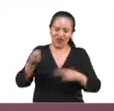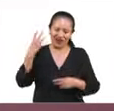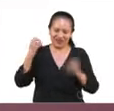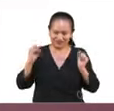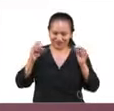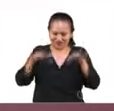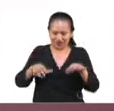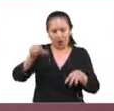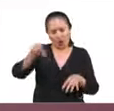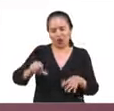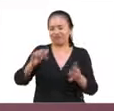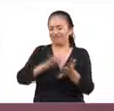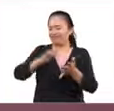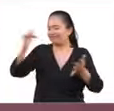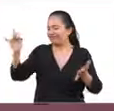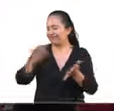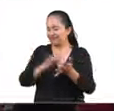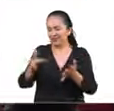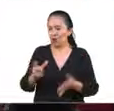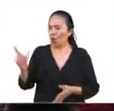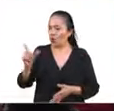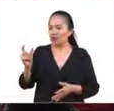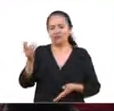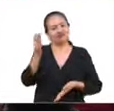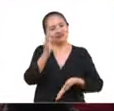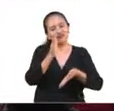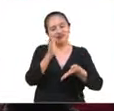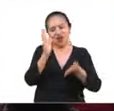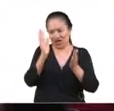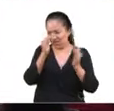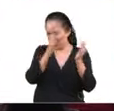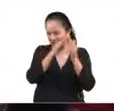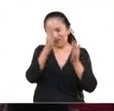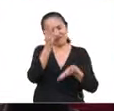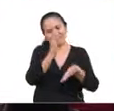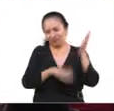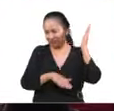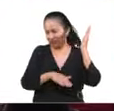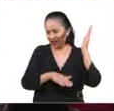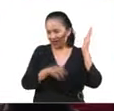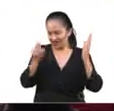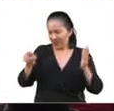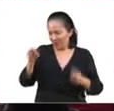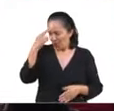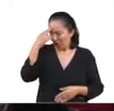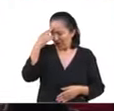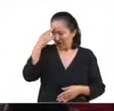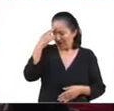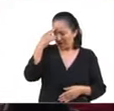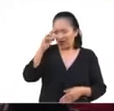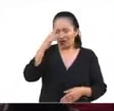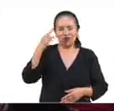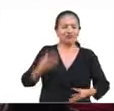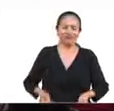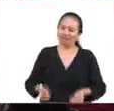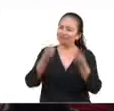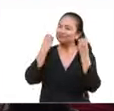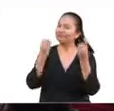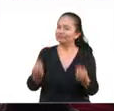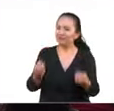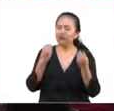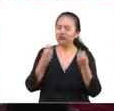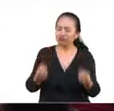Les pido que cuando regresen a sus comunidades, les recuerden a las demás que somos muchas las